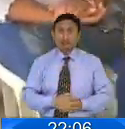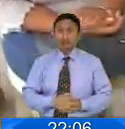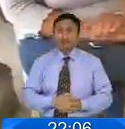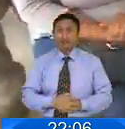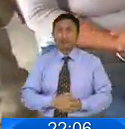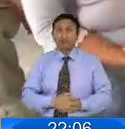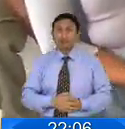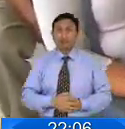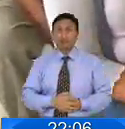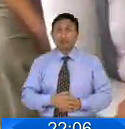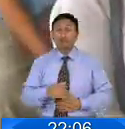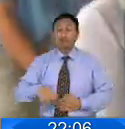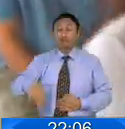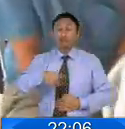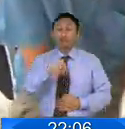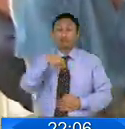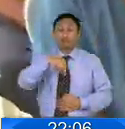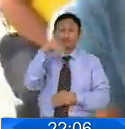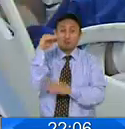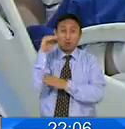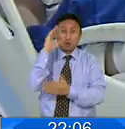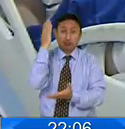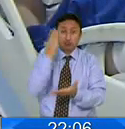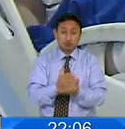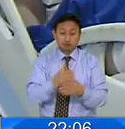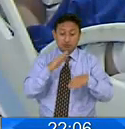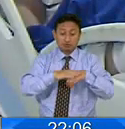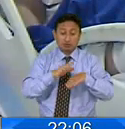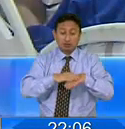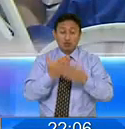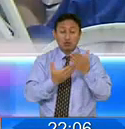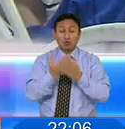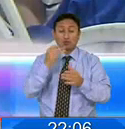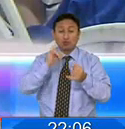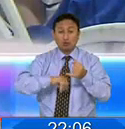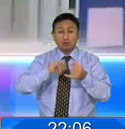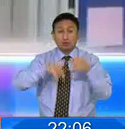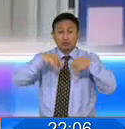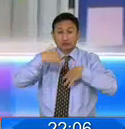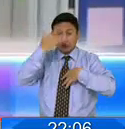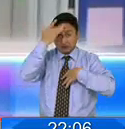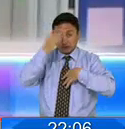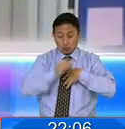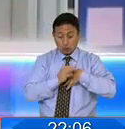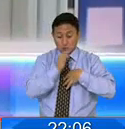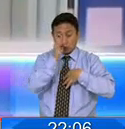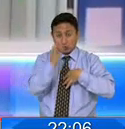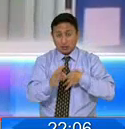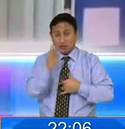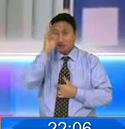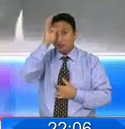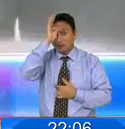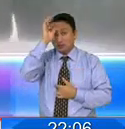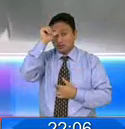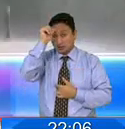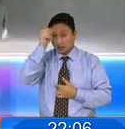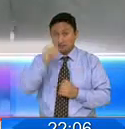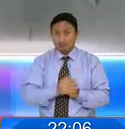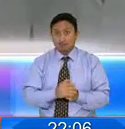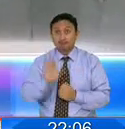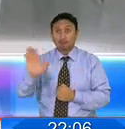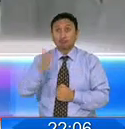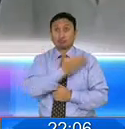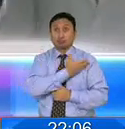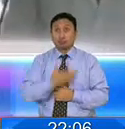Rige un estado de excepción en el país por la presencia de la variante Delta y Delta Plus del COVID-19. En ese contexto, el presidente